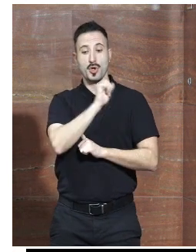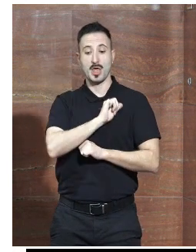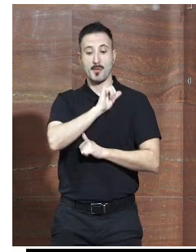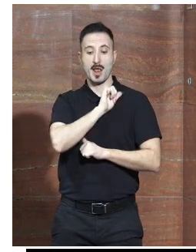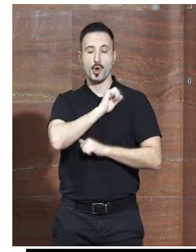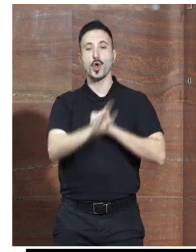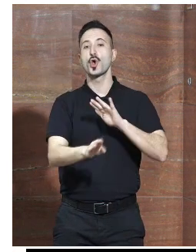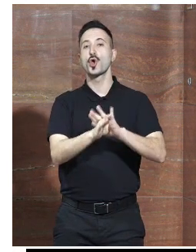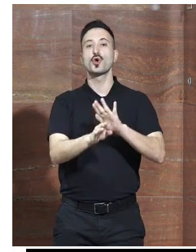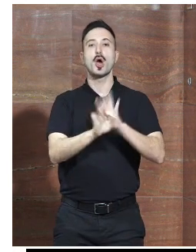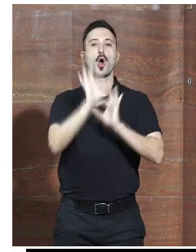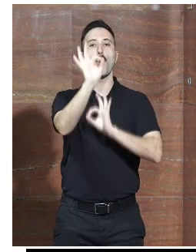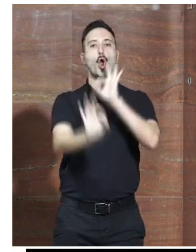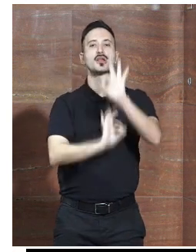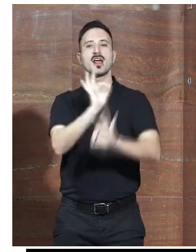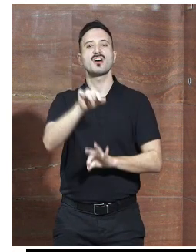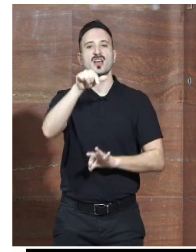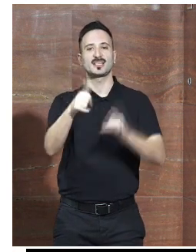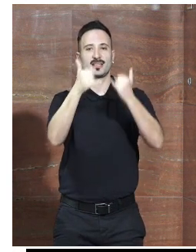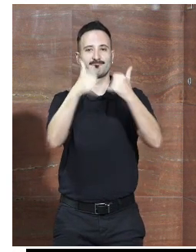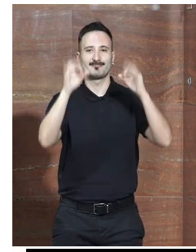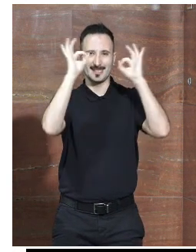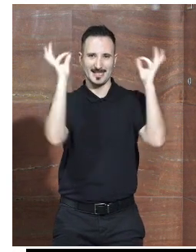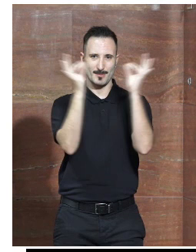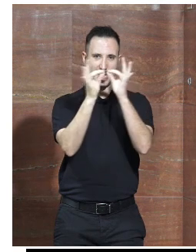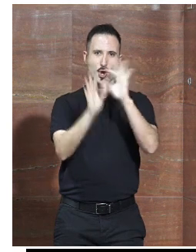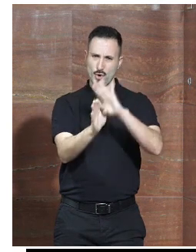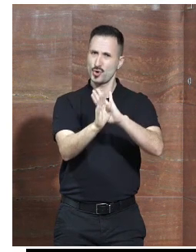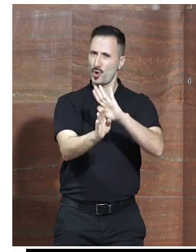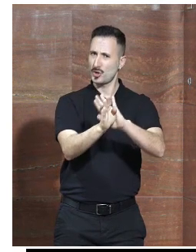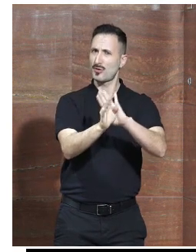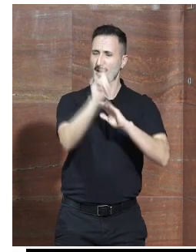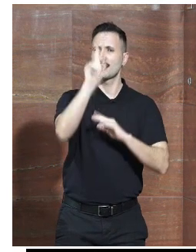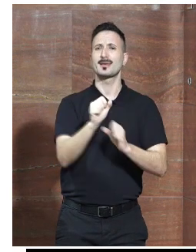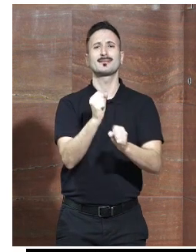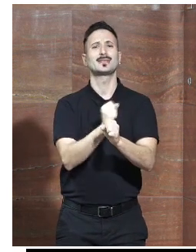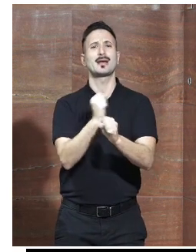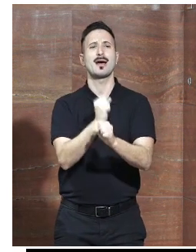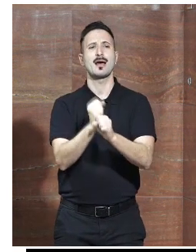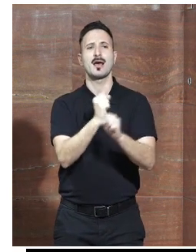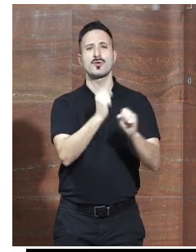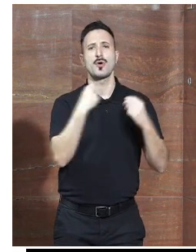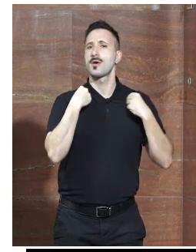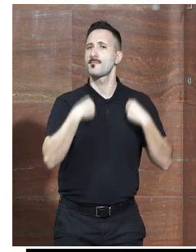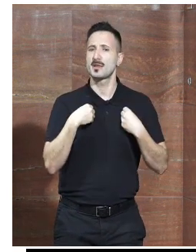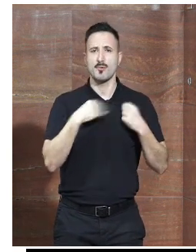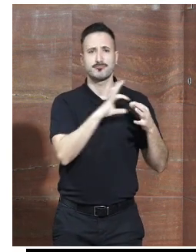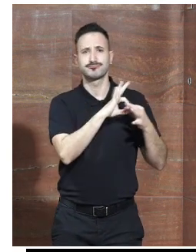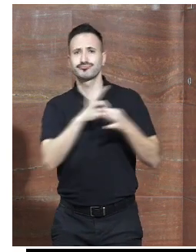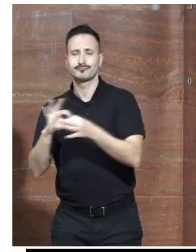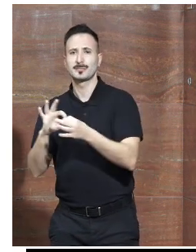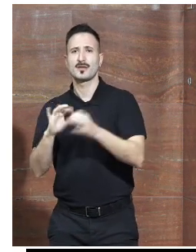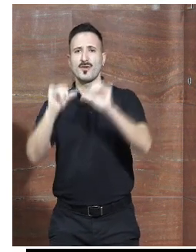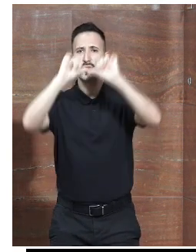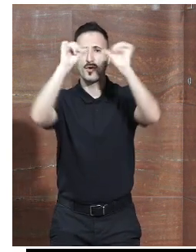seguir organizando este tipo de seminarios y trabajando en el sentido que estamos haciendo de